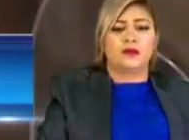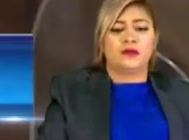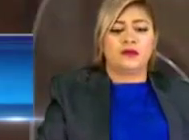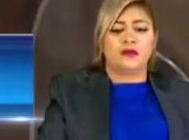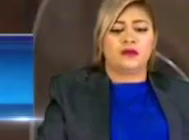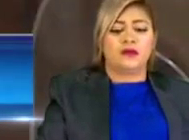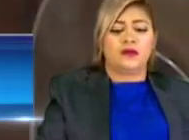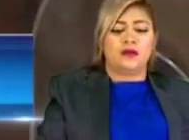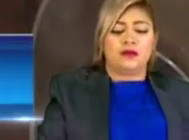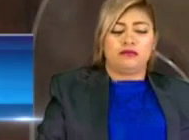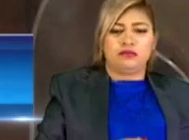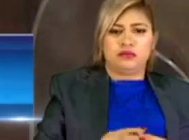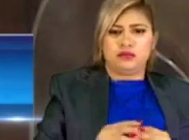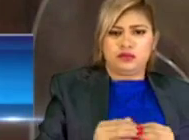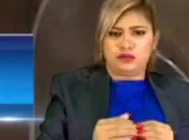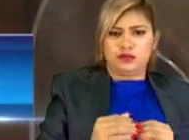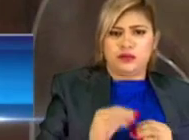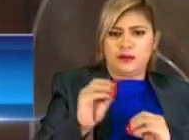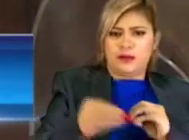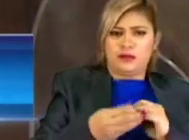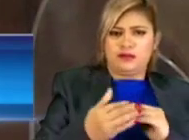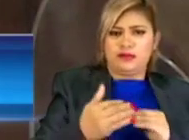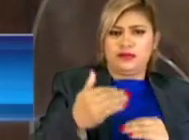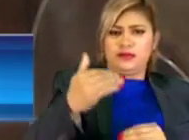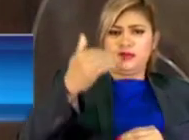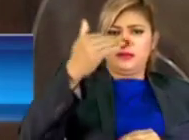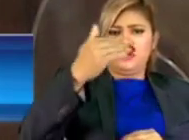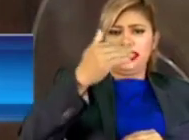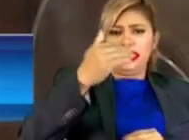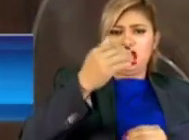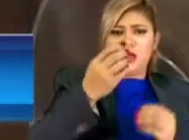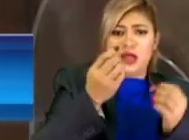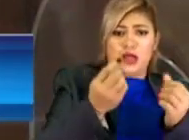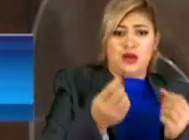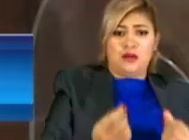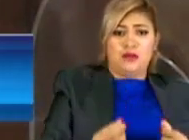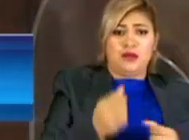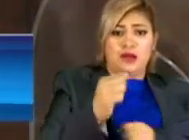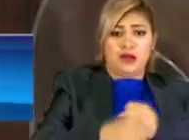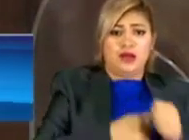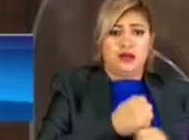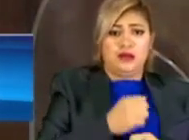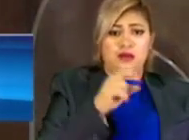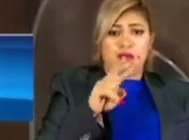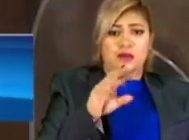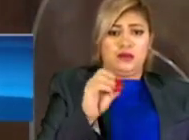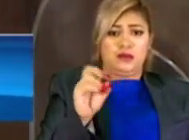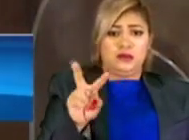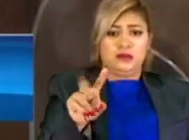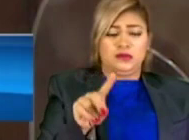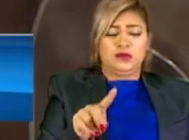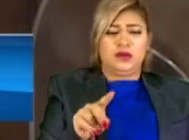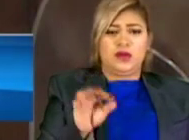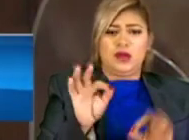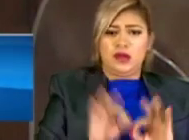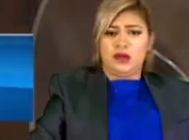el crecimiento económico del sector agropecuario en el 2021 fue de un importante